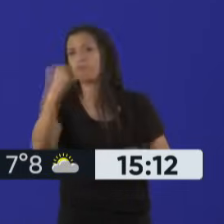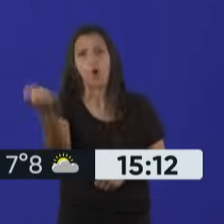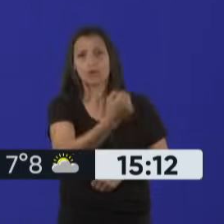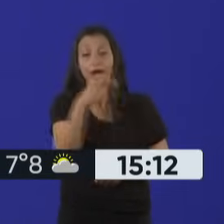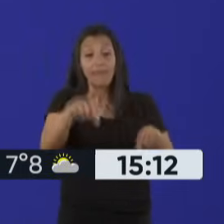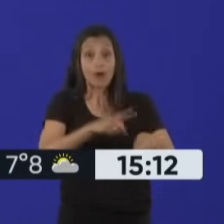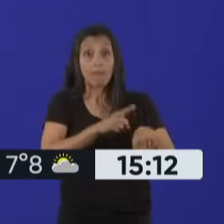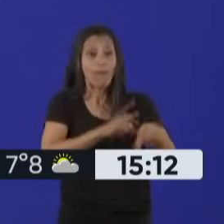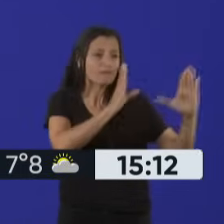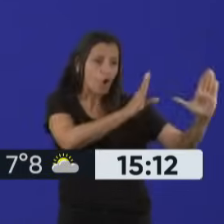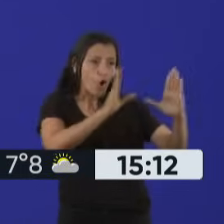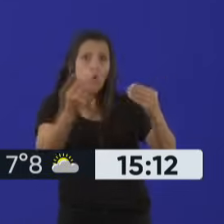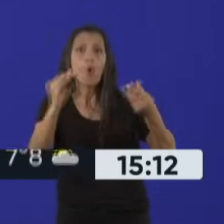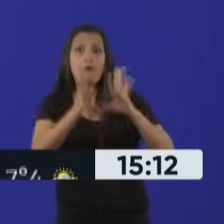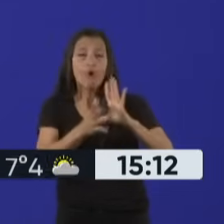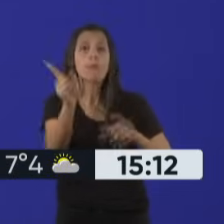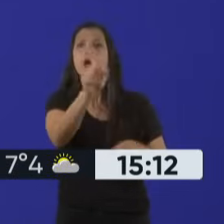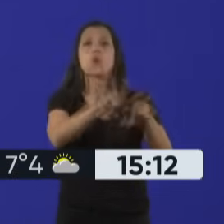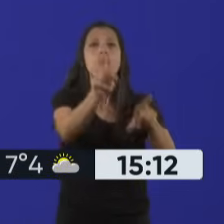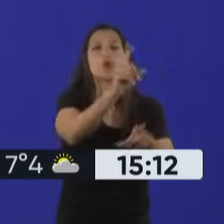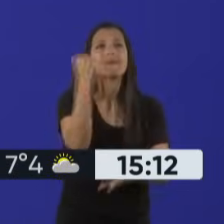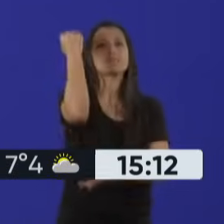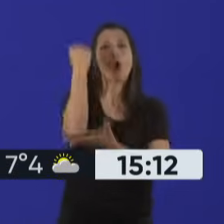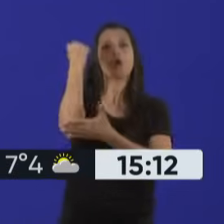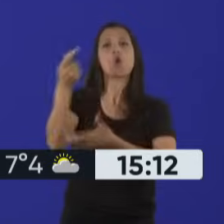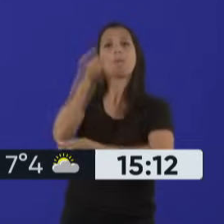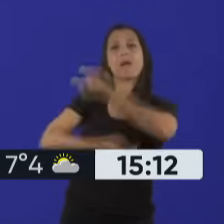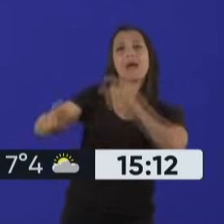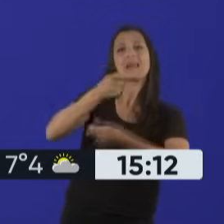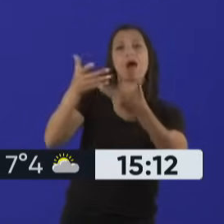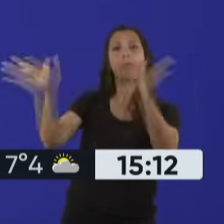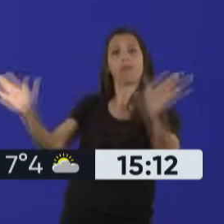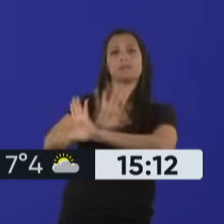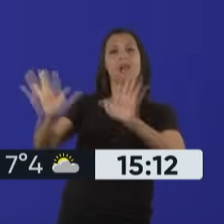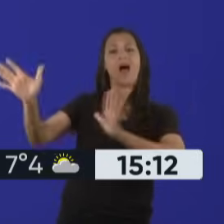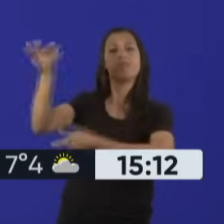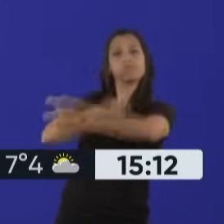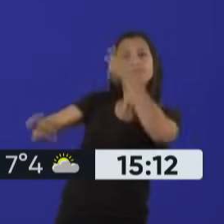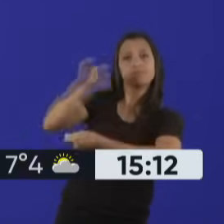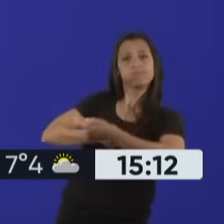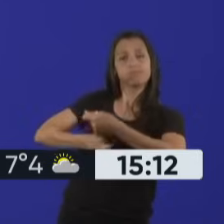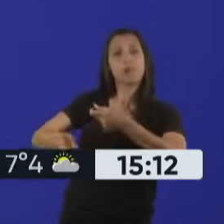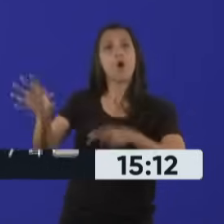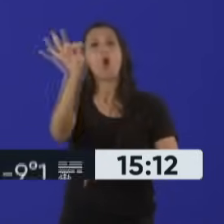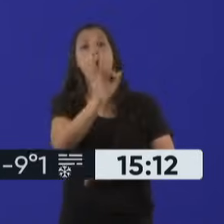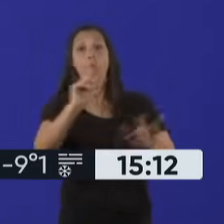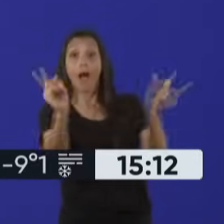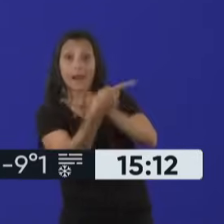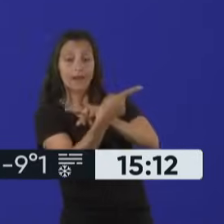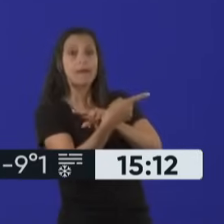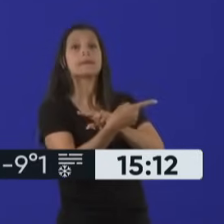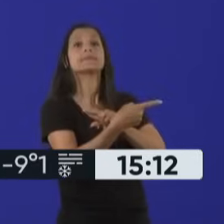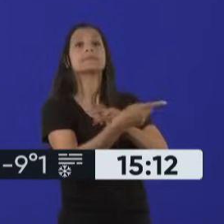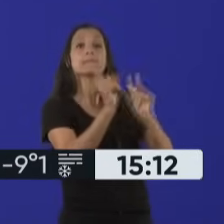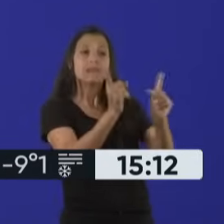secuencia. No es lo mismo abrir la economía y después, digamos, desregular